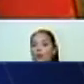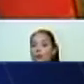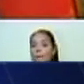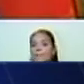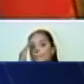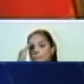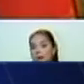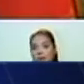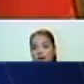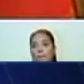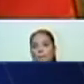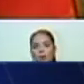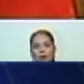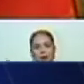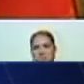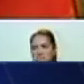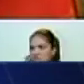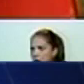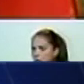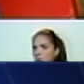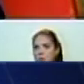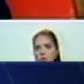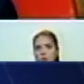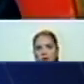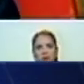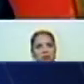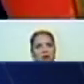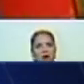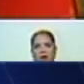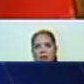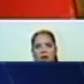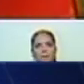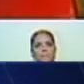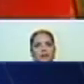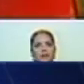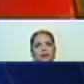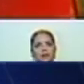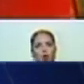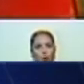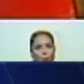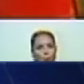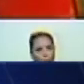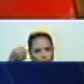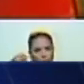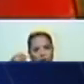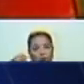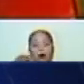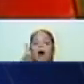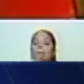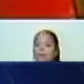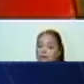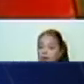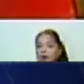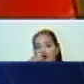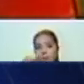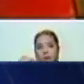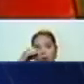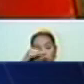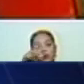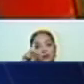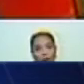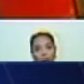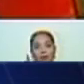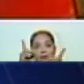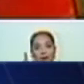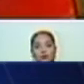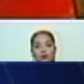ante la impunidad reinante y la inacción del Ministerio Público, bueno, por petición del presidente Maduro y decisión de la Asamblea